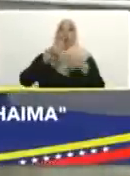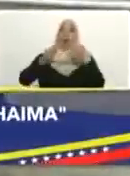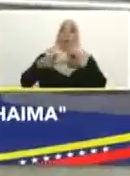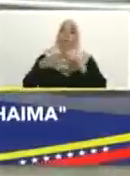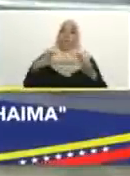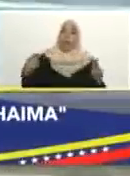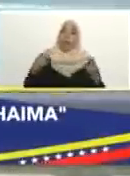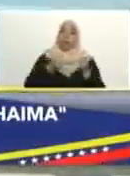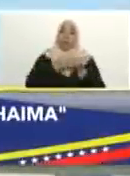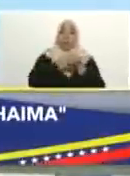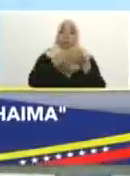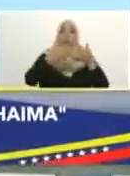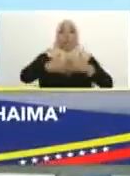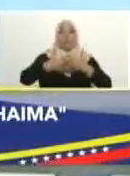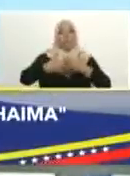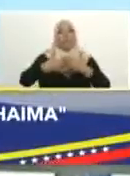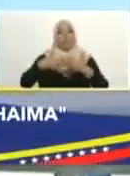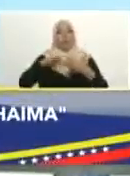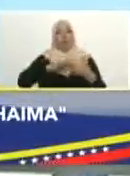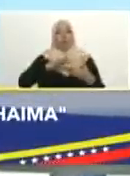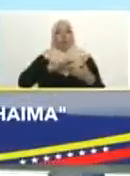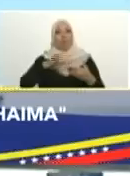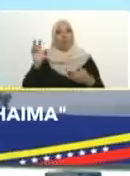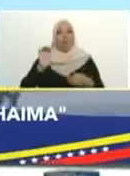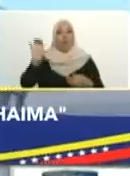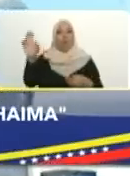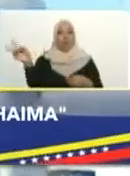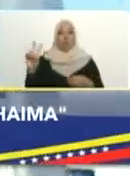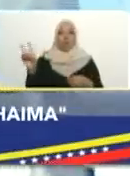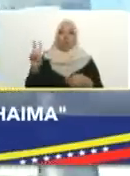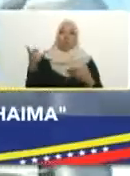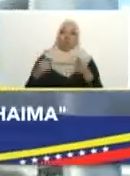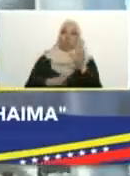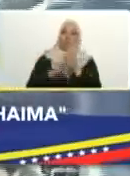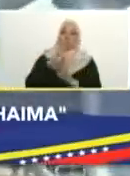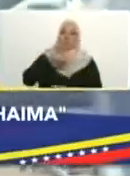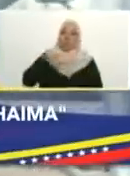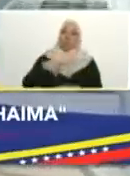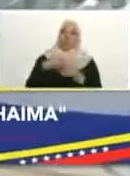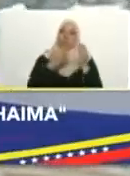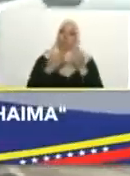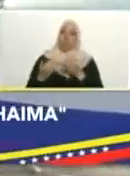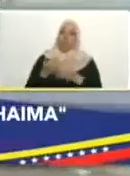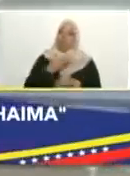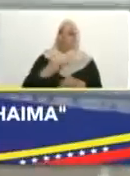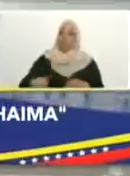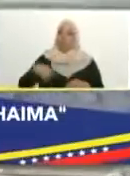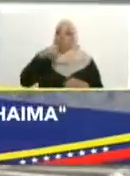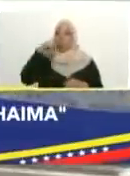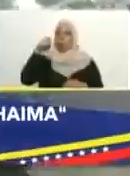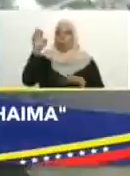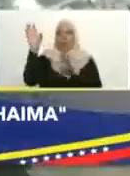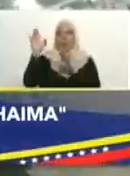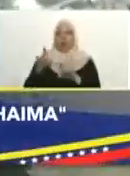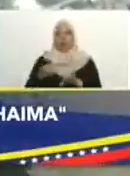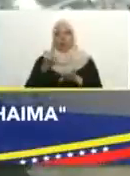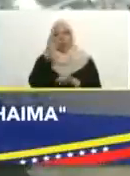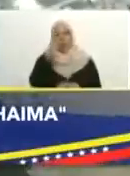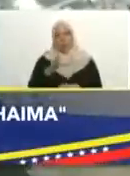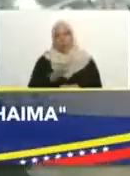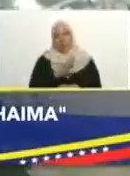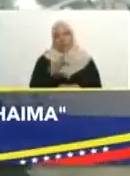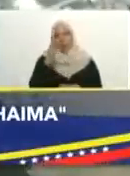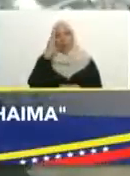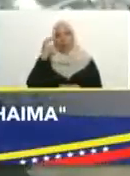industria le pertenece a la patria venezolana. Así mismo y así es, debe presidente. Recuperarse. Bienvenido, presidente. Bueno, que Dios te bendiga, pues. Amén. Adelante,